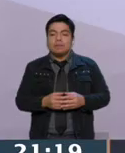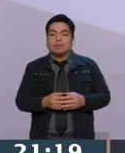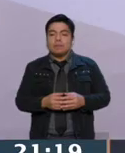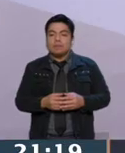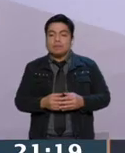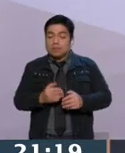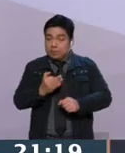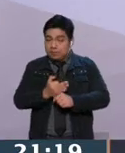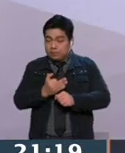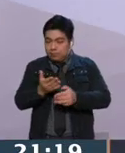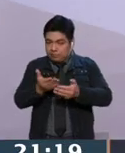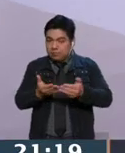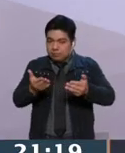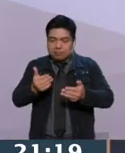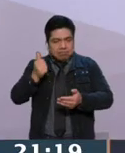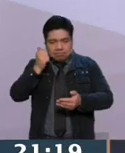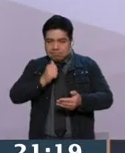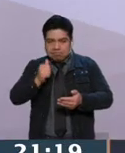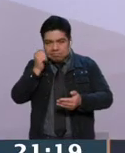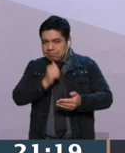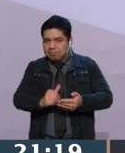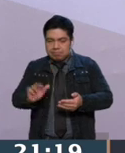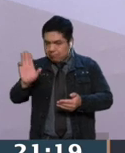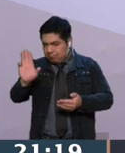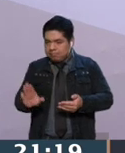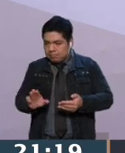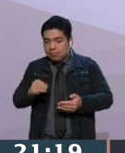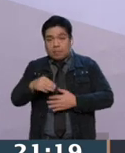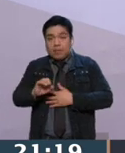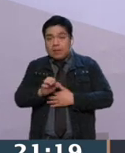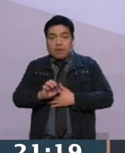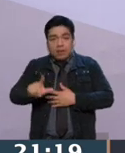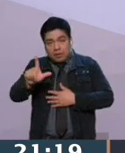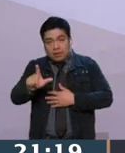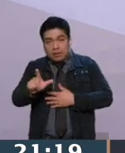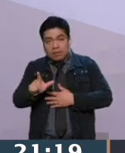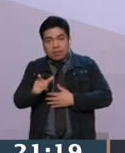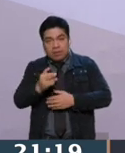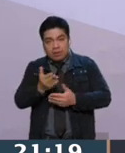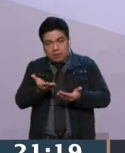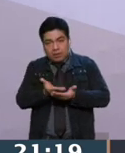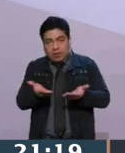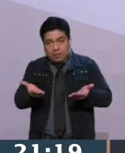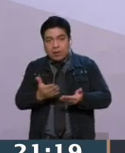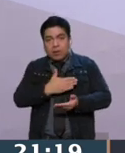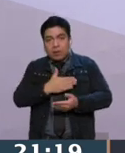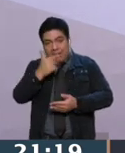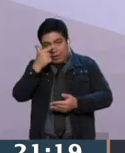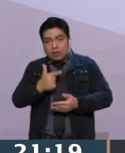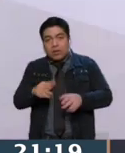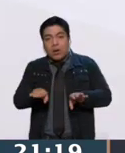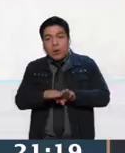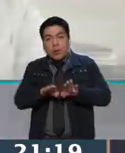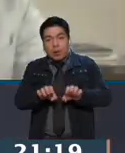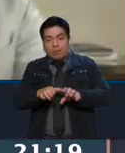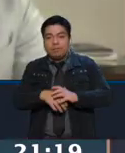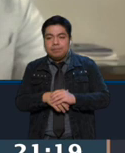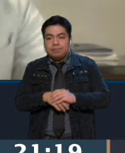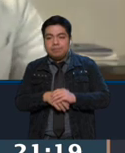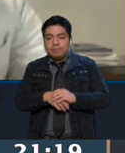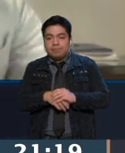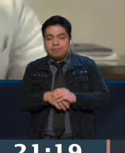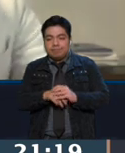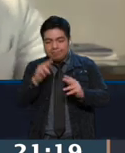Y para esta sección le doy la bienvenida, como cada semana, a nuestro querido Miguel Elorza, jefe de información de Infodemia. Muy buenas noches, Miguel, ¿cómo estás? Muy